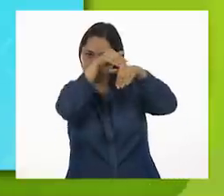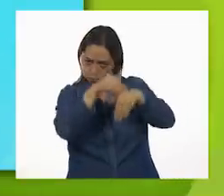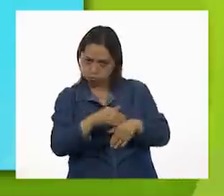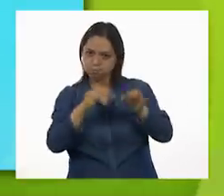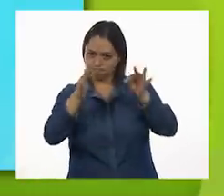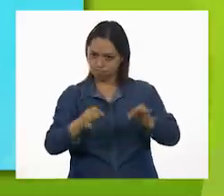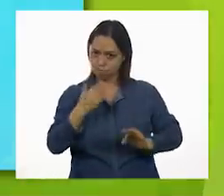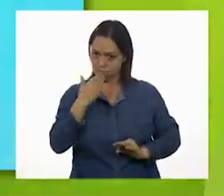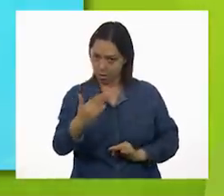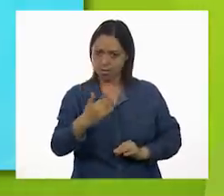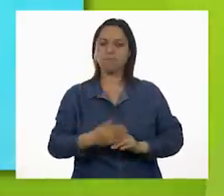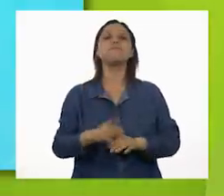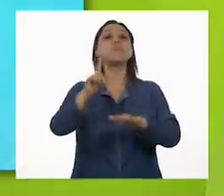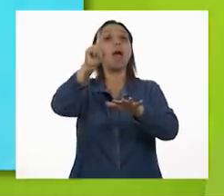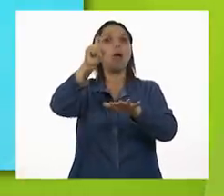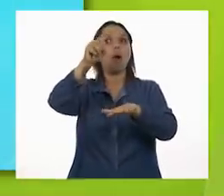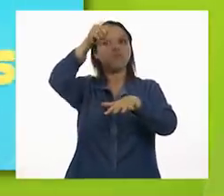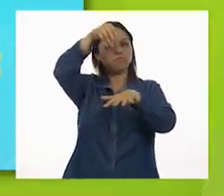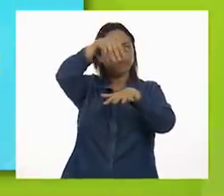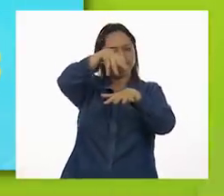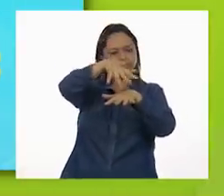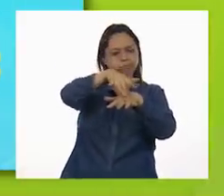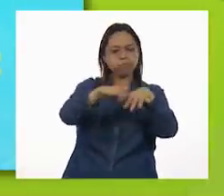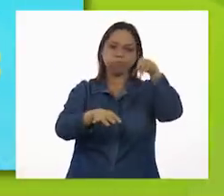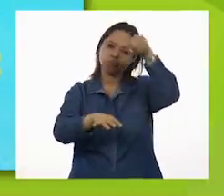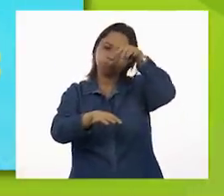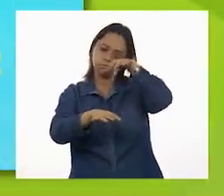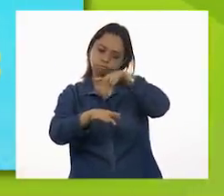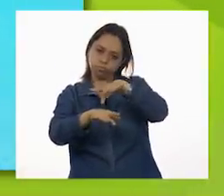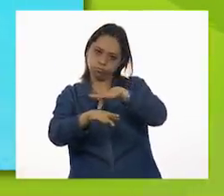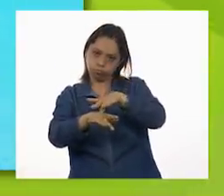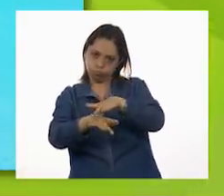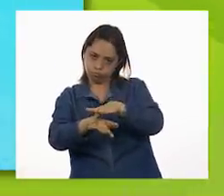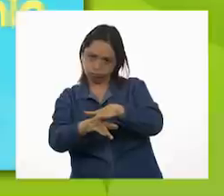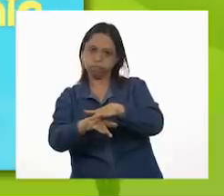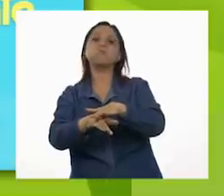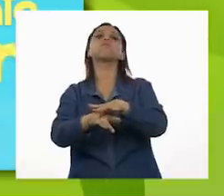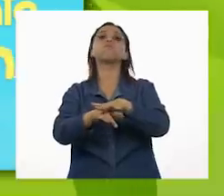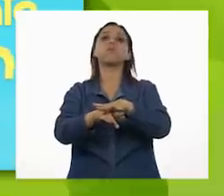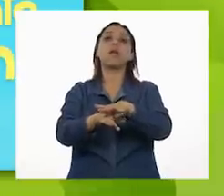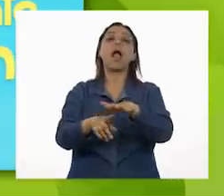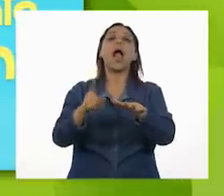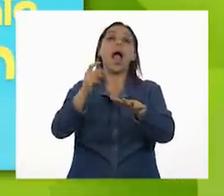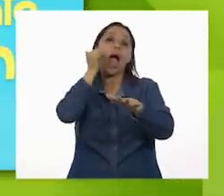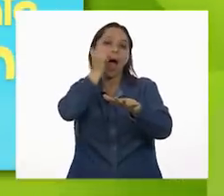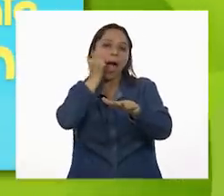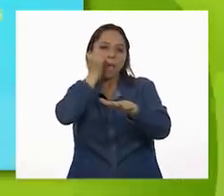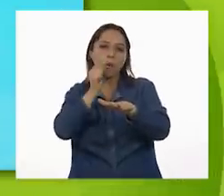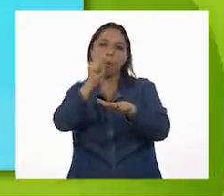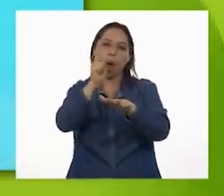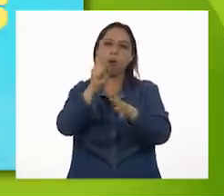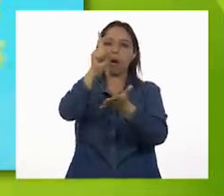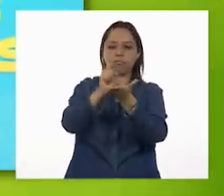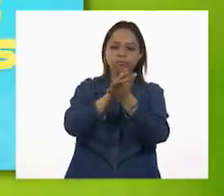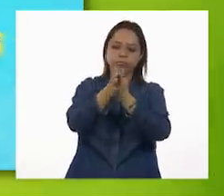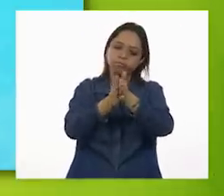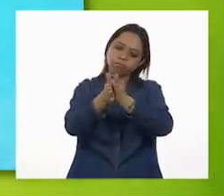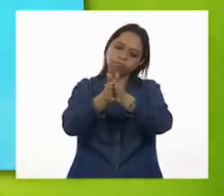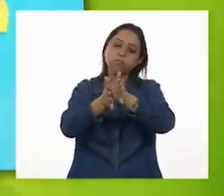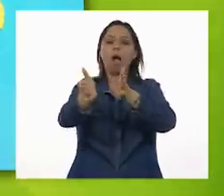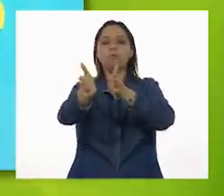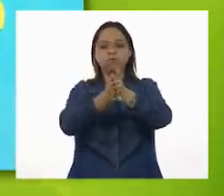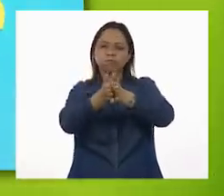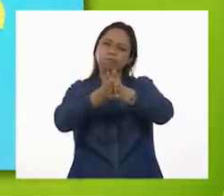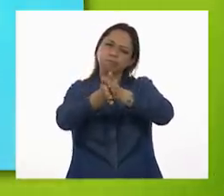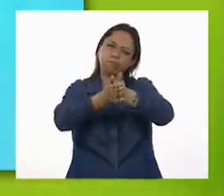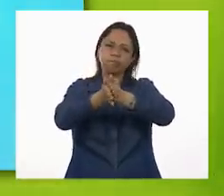hacerlo correctamente. Moja tus manos. Usa suficiente jabón. Frota tus palmas una